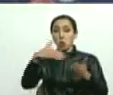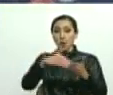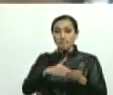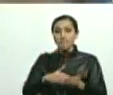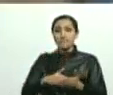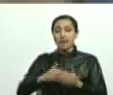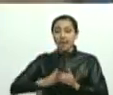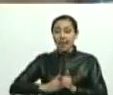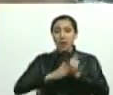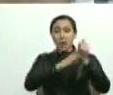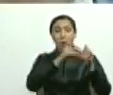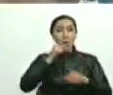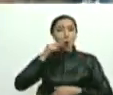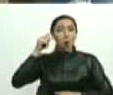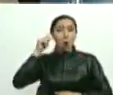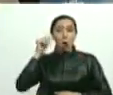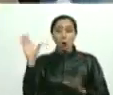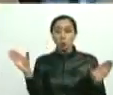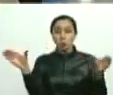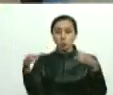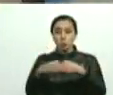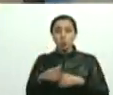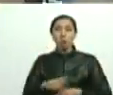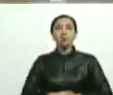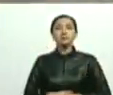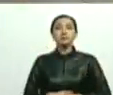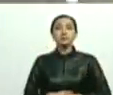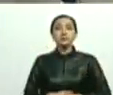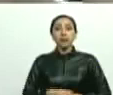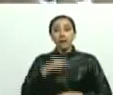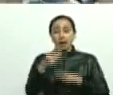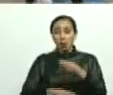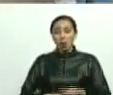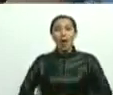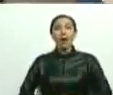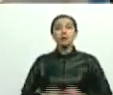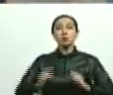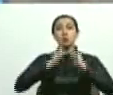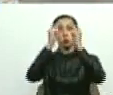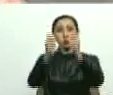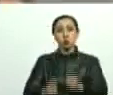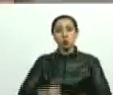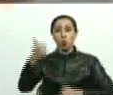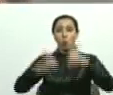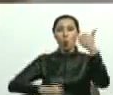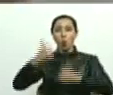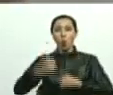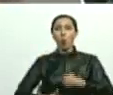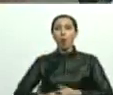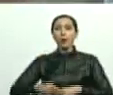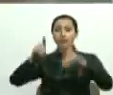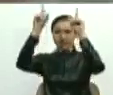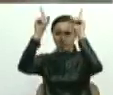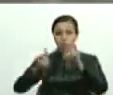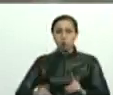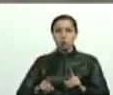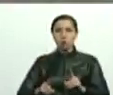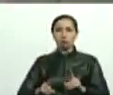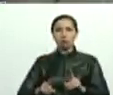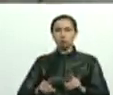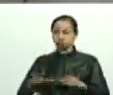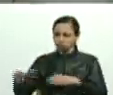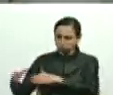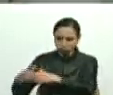líderes y lideresas de las VCH del país los postularon a viva voz, en secreto y